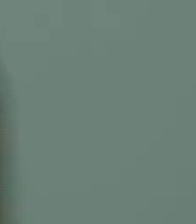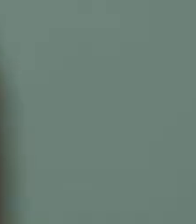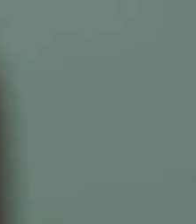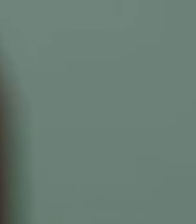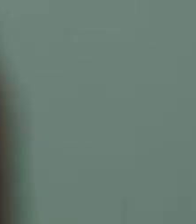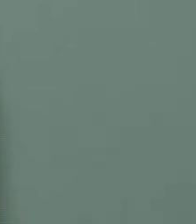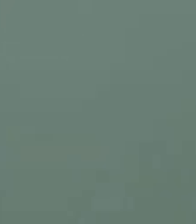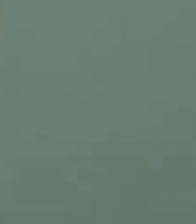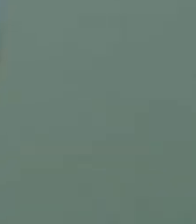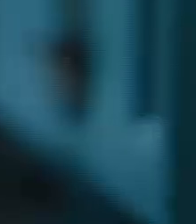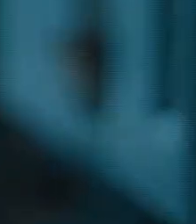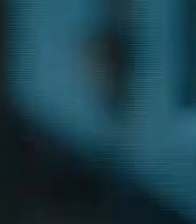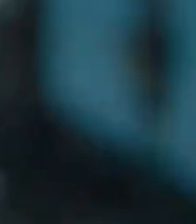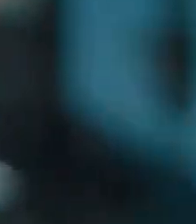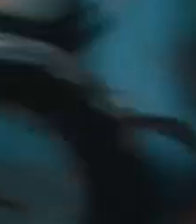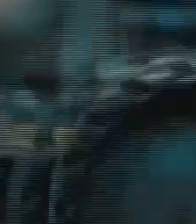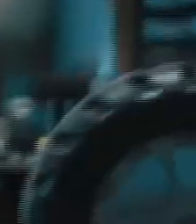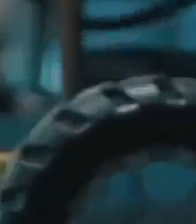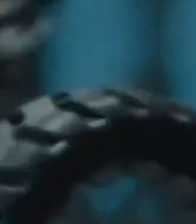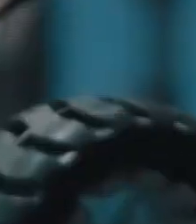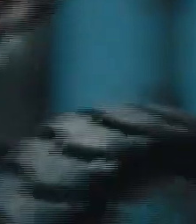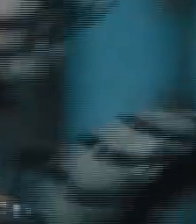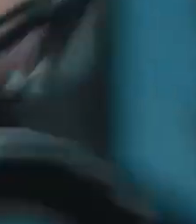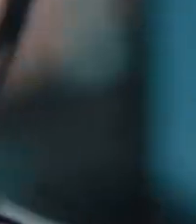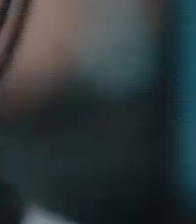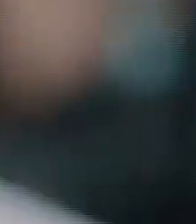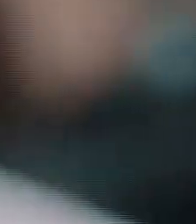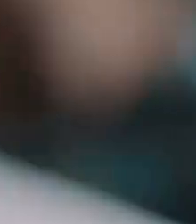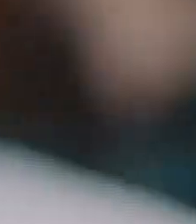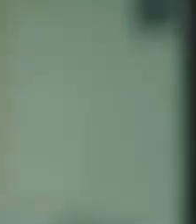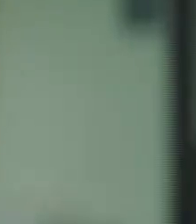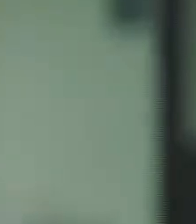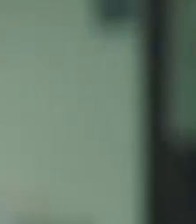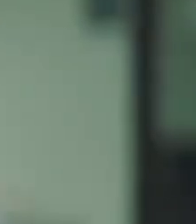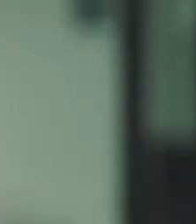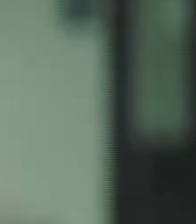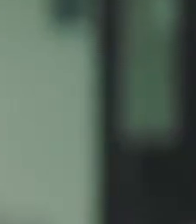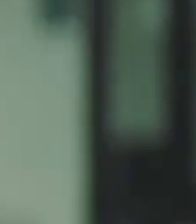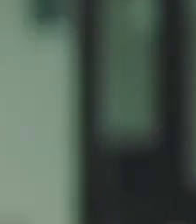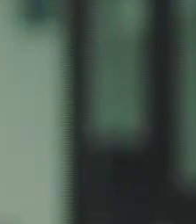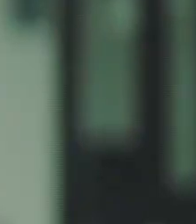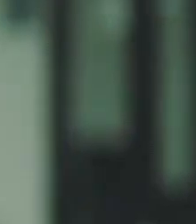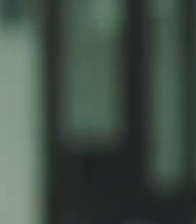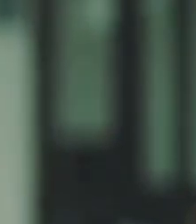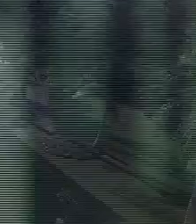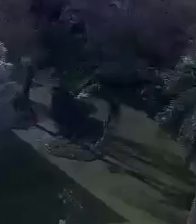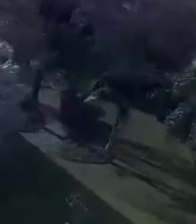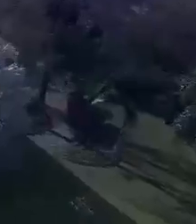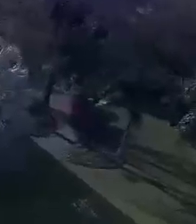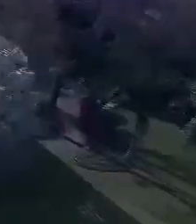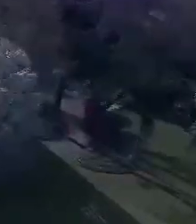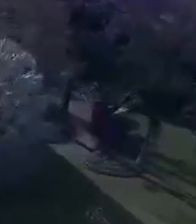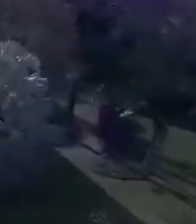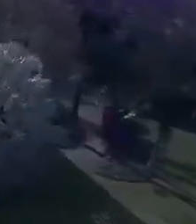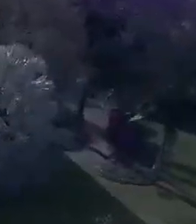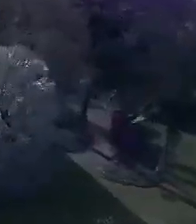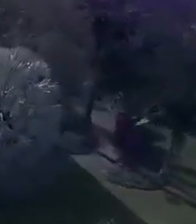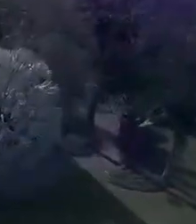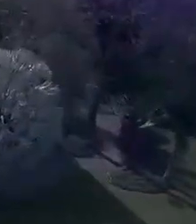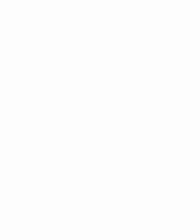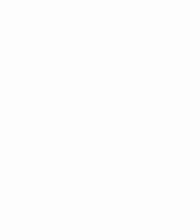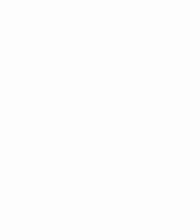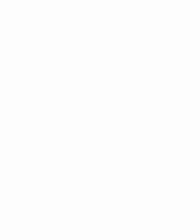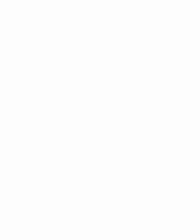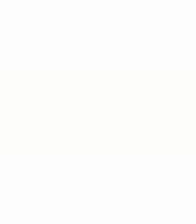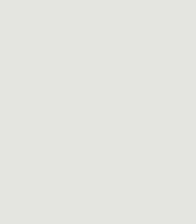Estudia Ingeniería Mecatrónica en la UAU y crea productos de alto impacto tecnológico, innovando para un mundo mejor. Ingeniería es en